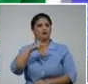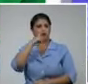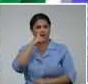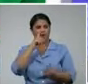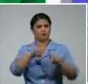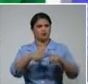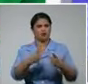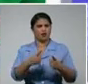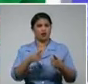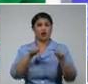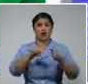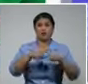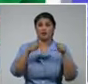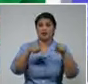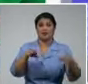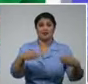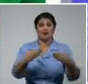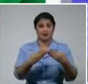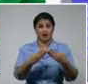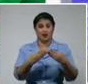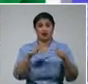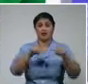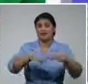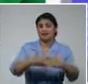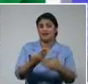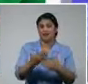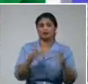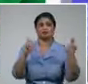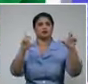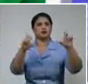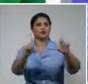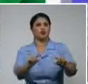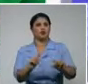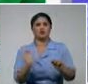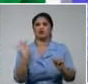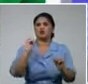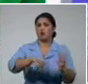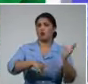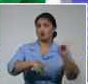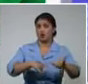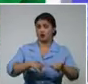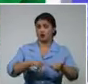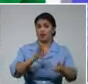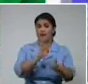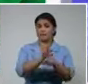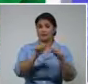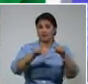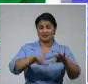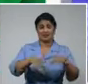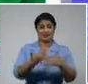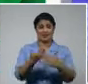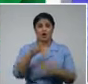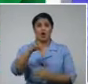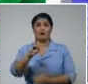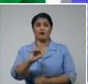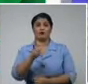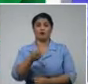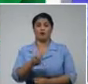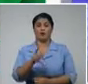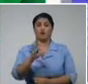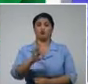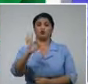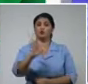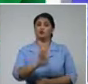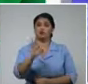frontera, desde el 1 de noviembre, pues el 20,8% de todos los casos han estado